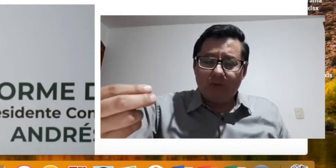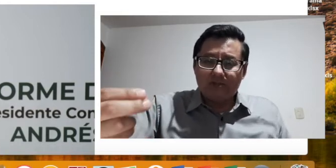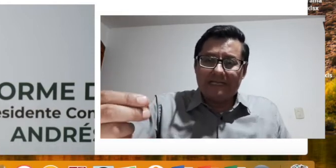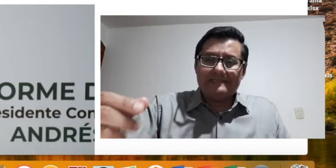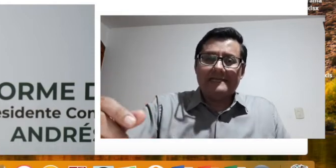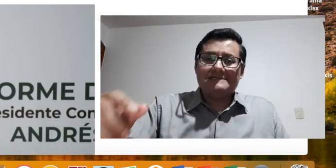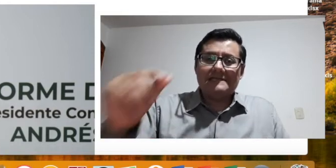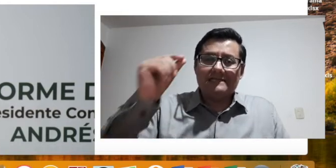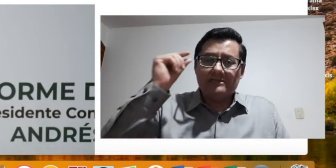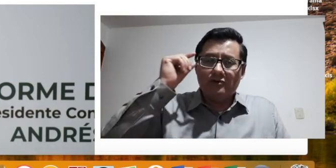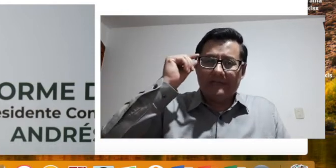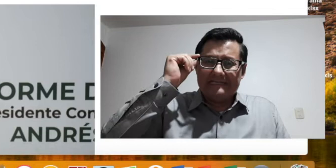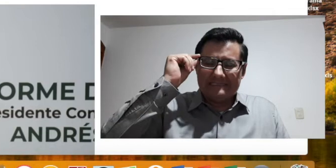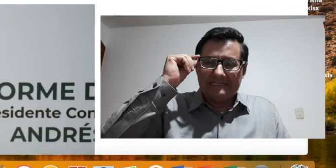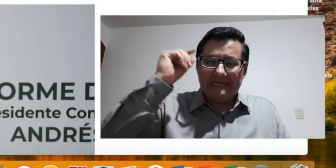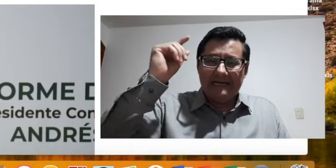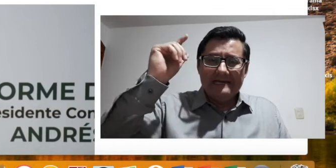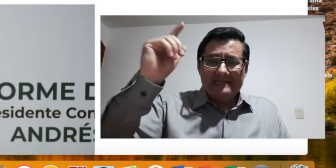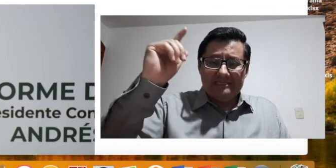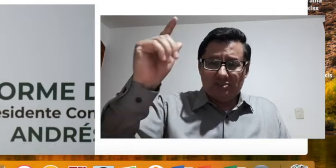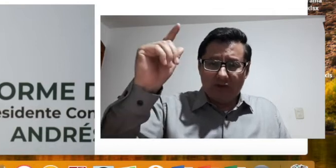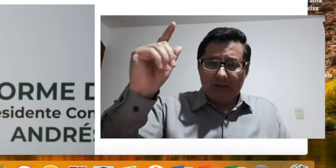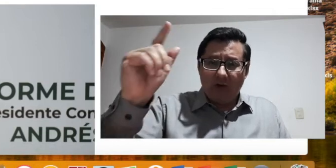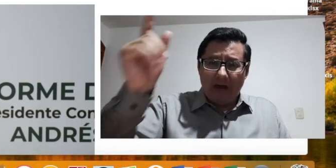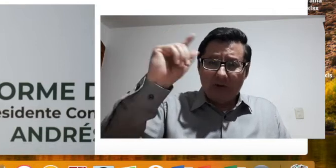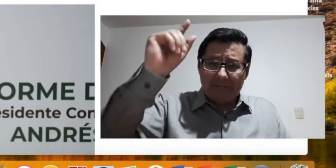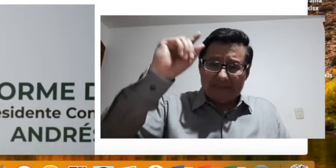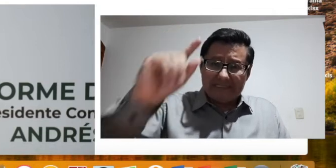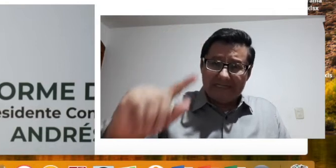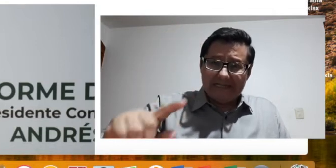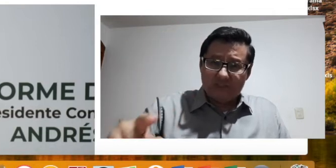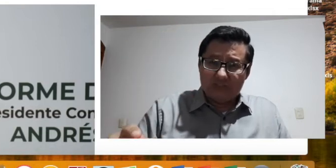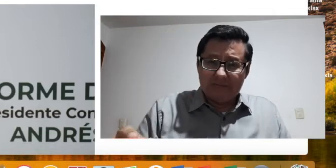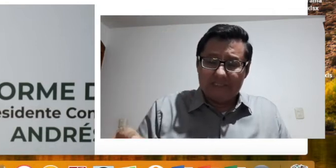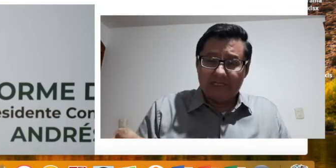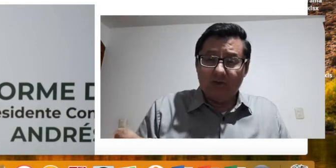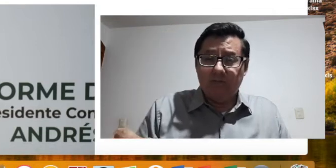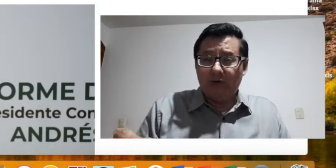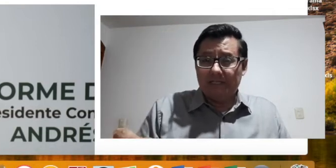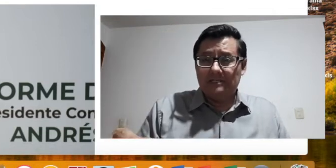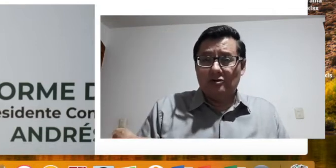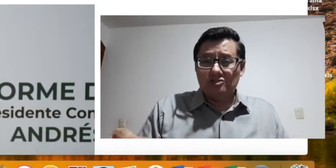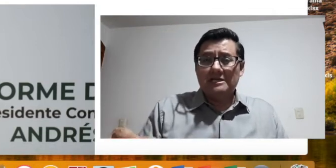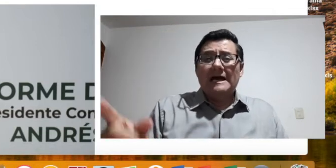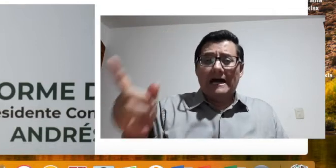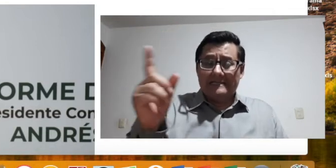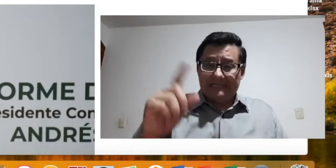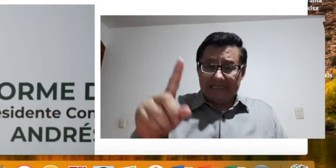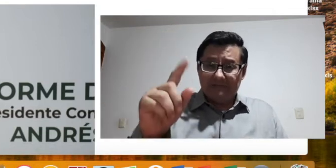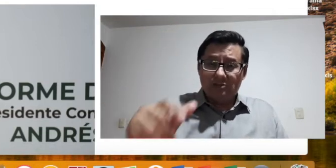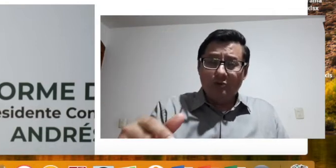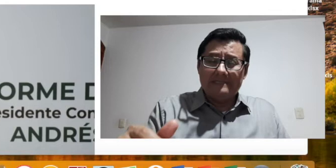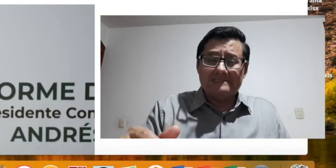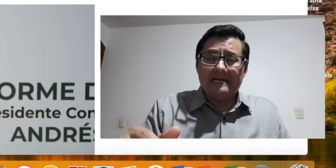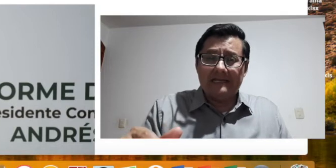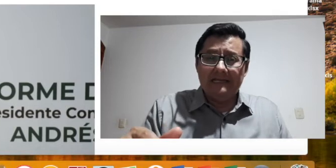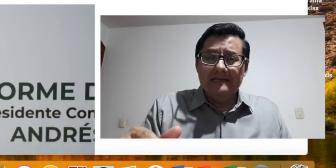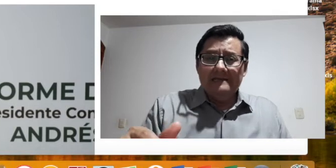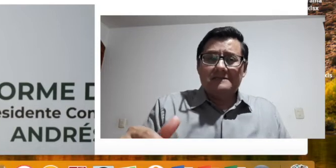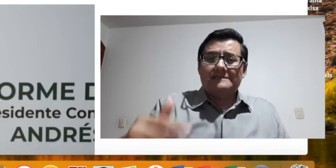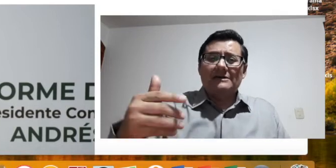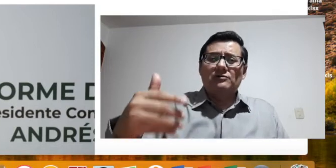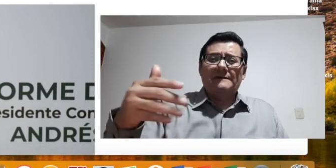más importante que se generó en este día histórico, aun a pesar de que sus adversarios políticos, a quienes les mandó un